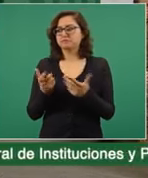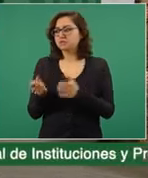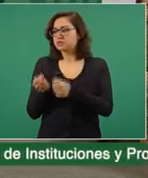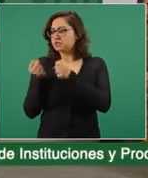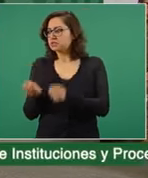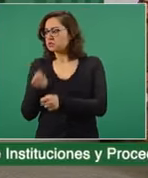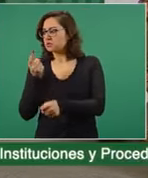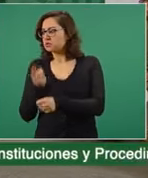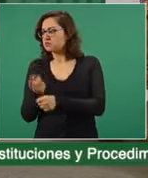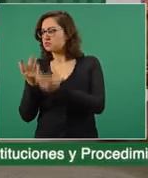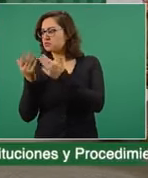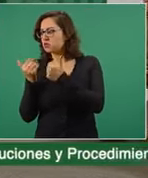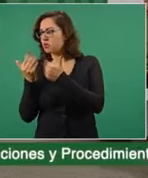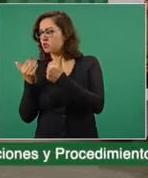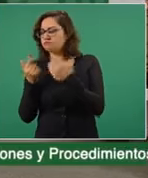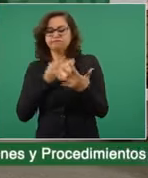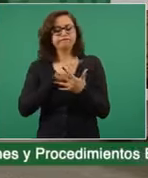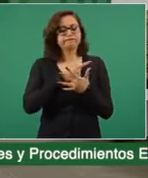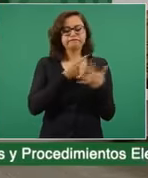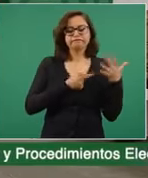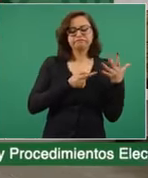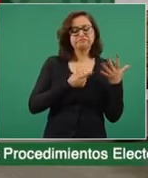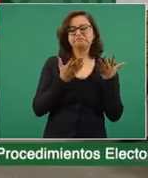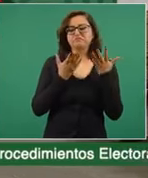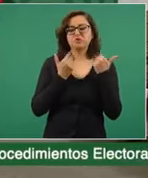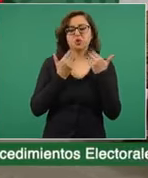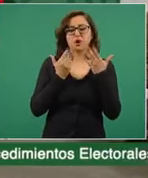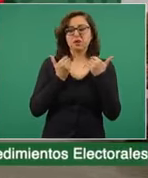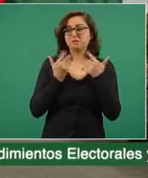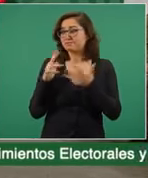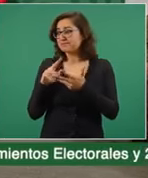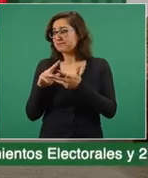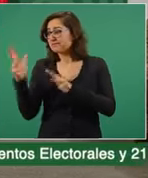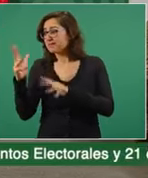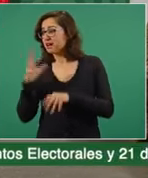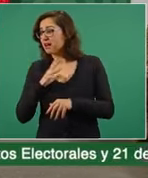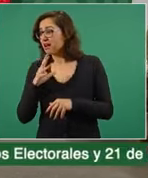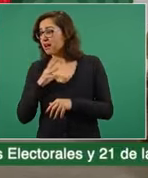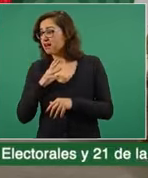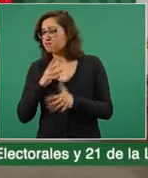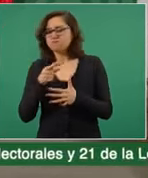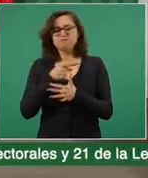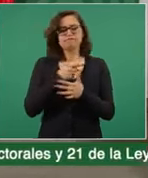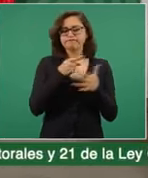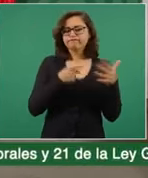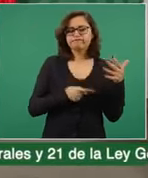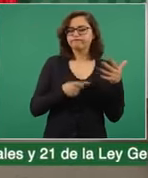seguridad pública, el que no haya violencia, que no haya